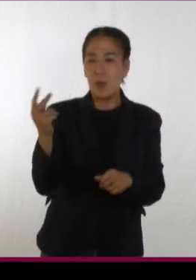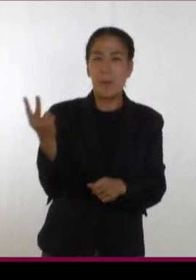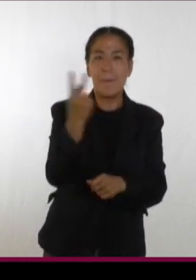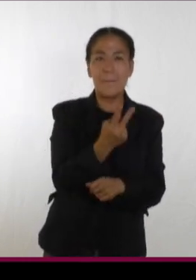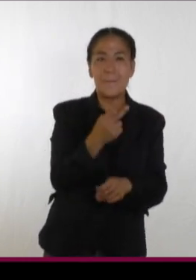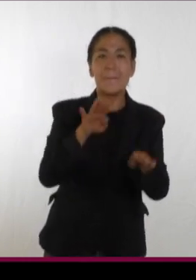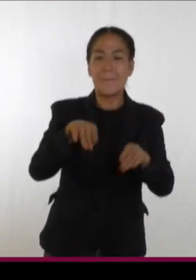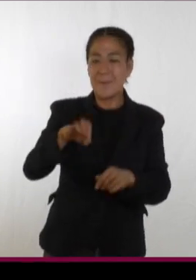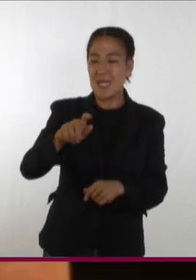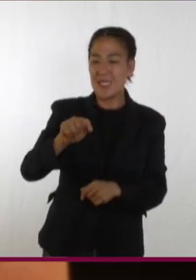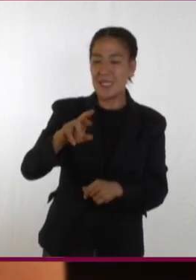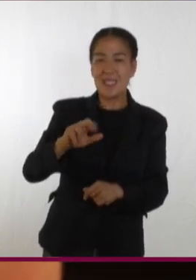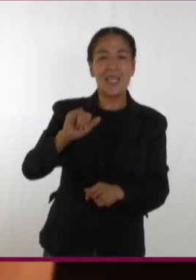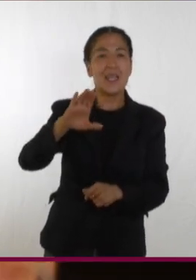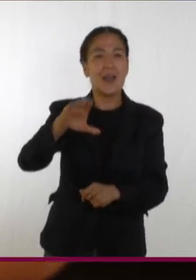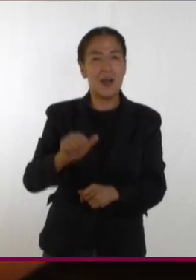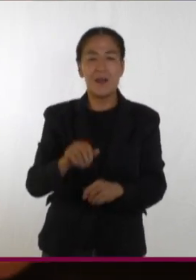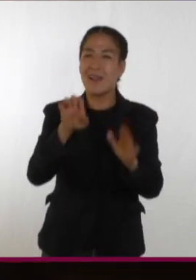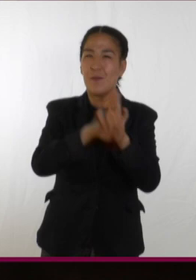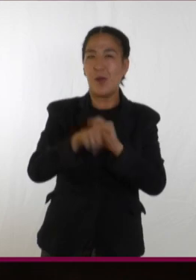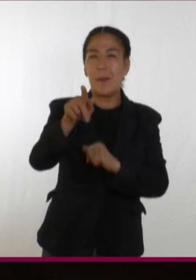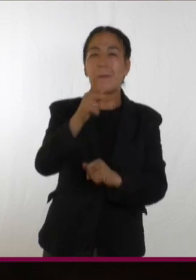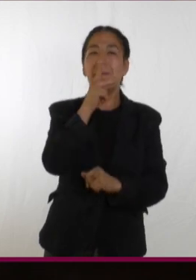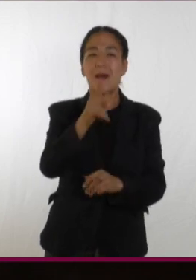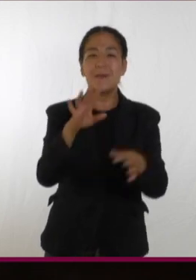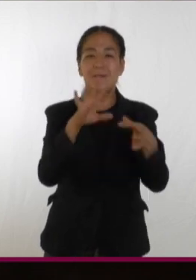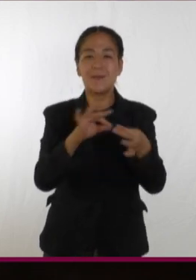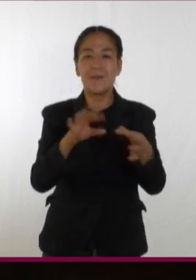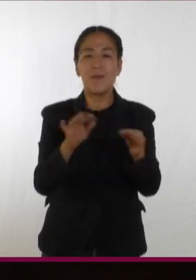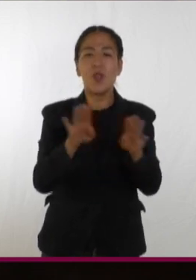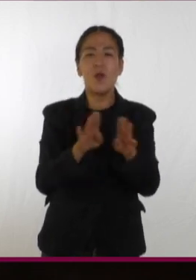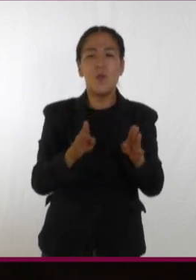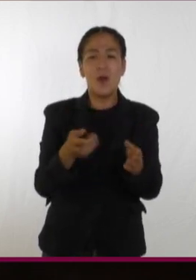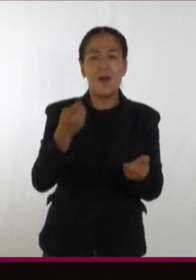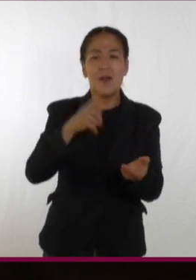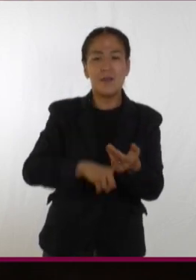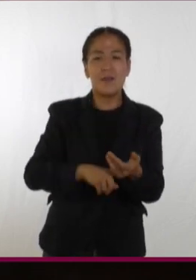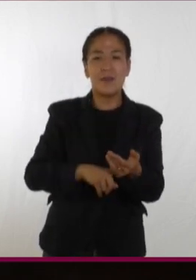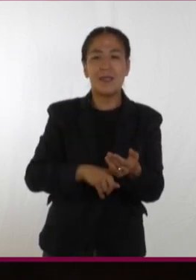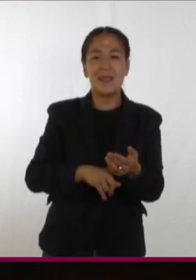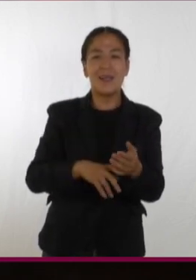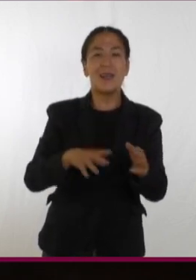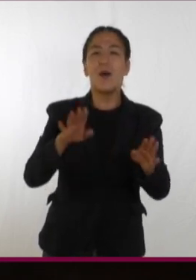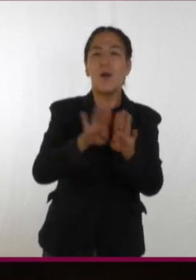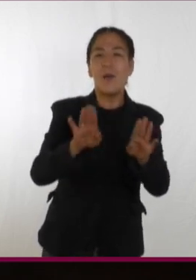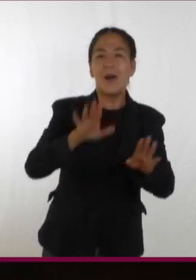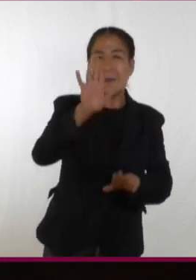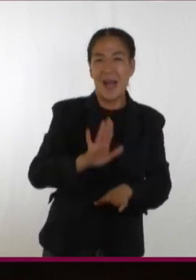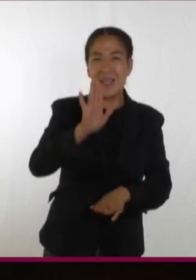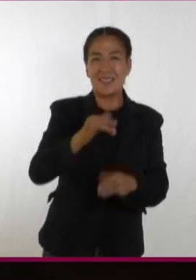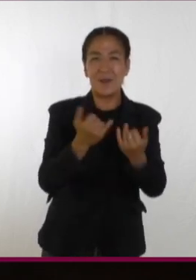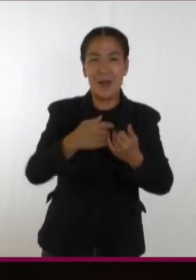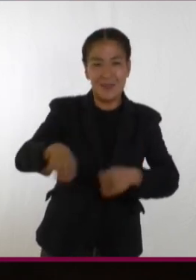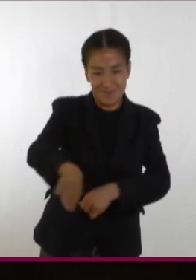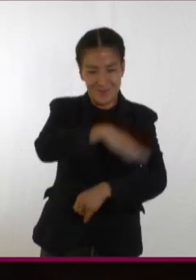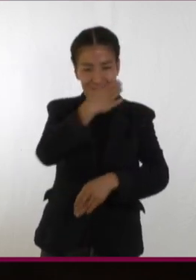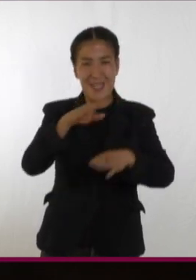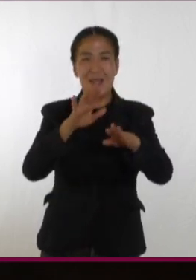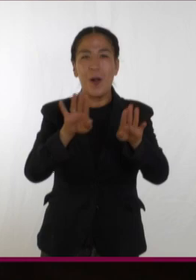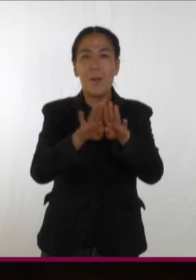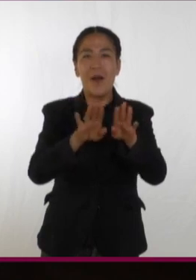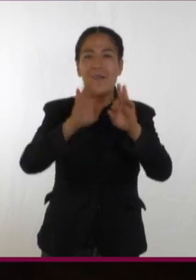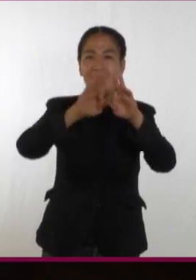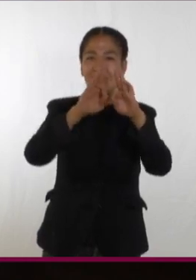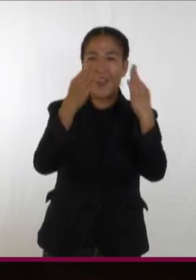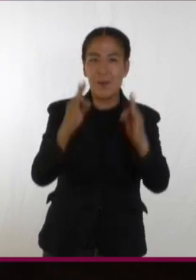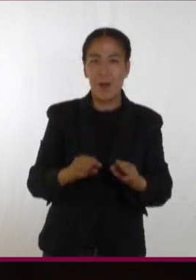una unidad métrica. O sea, digamos que en otras palabras, como la superficie es físicamente como la sábana o